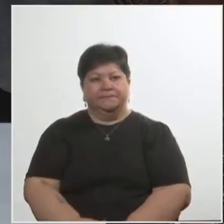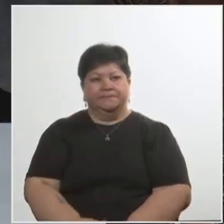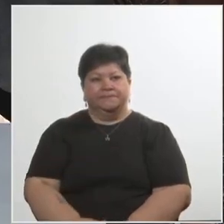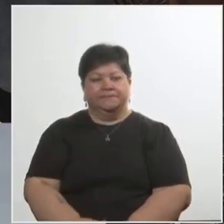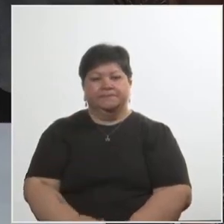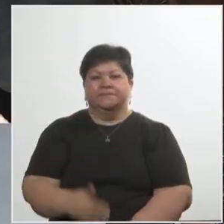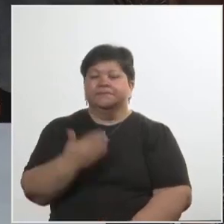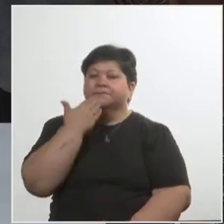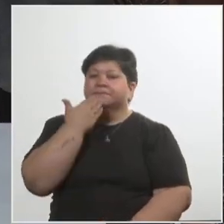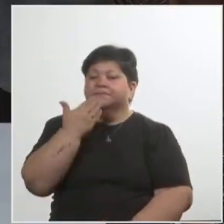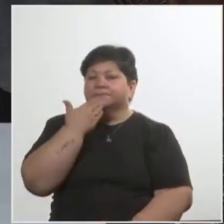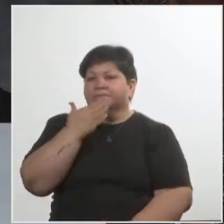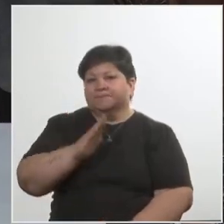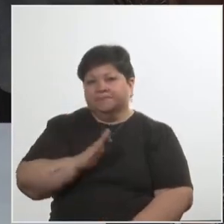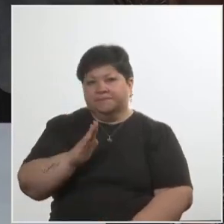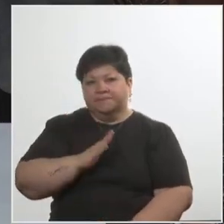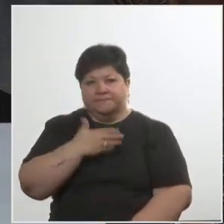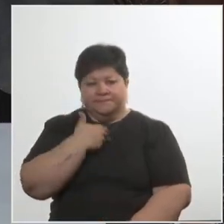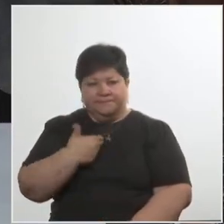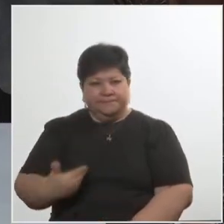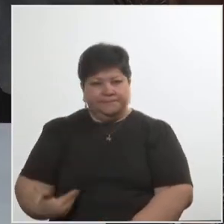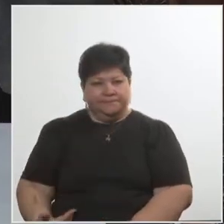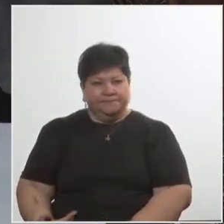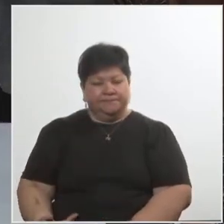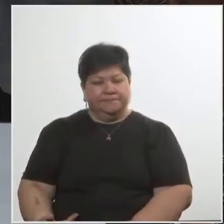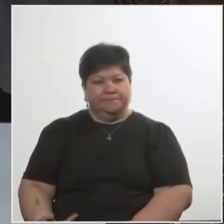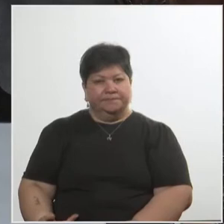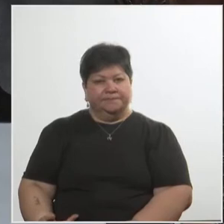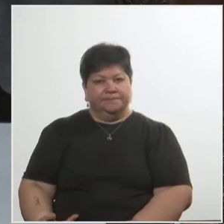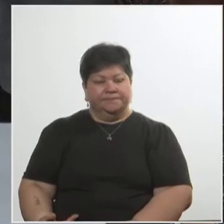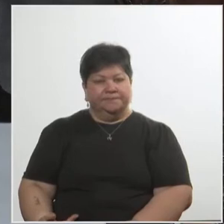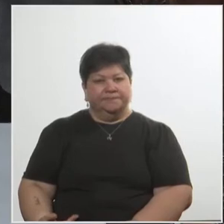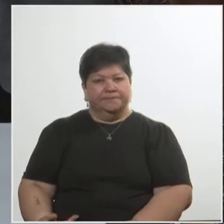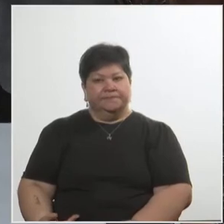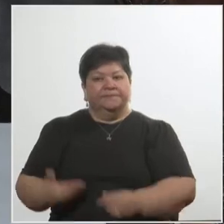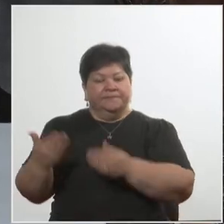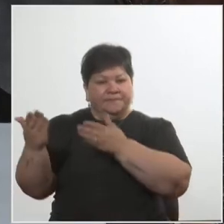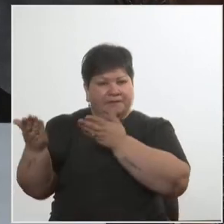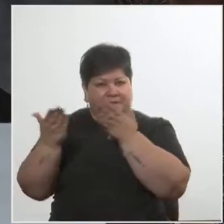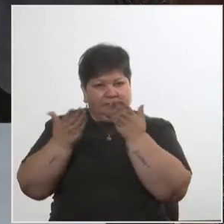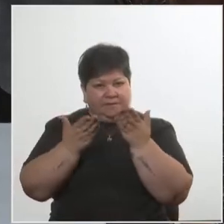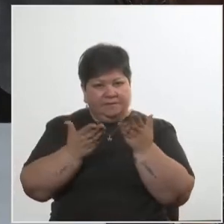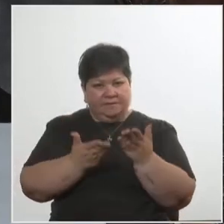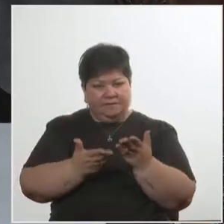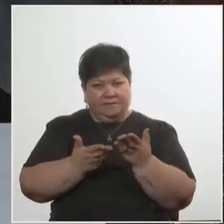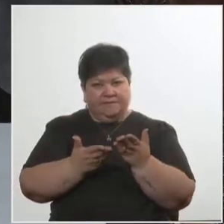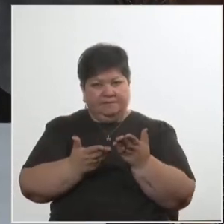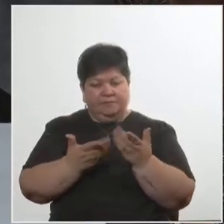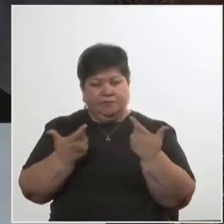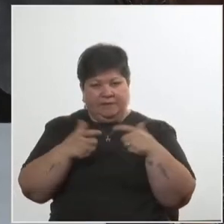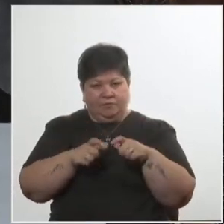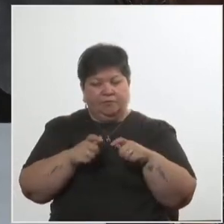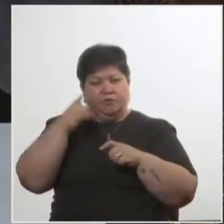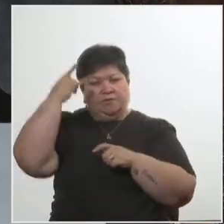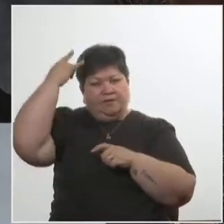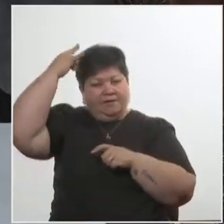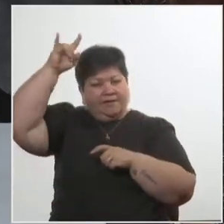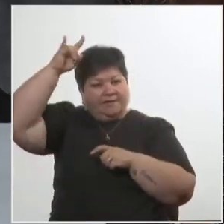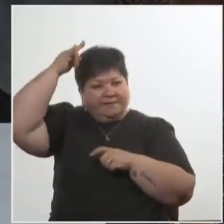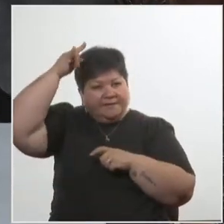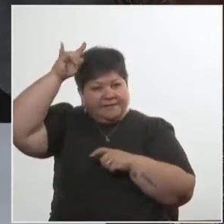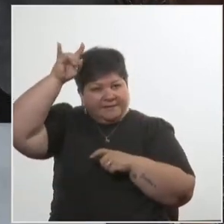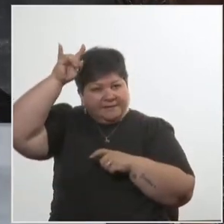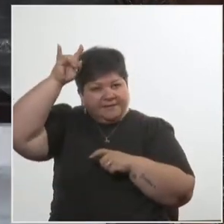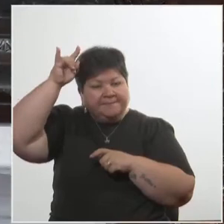Muchas gracias señora presidenta hemos recibido en la en la comisión de ganadería